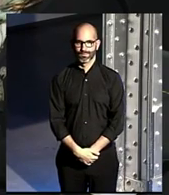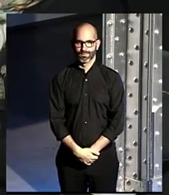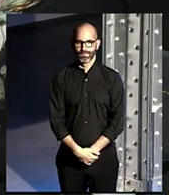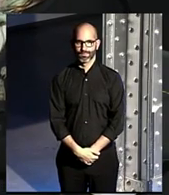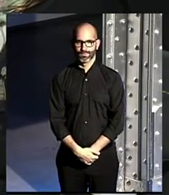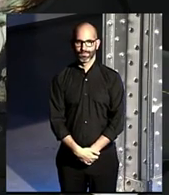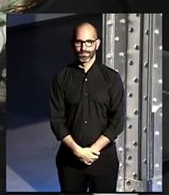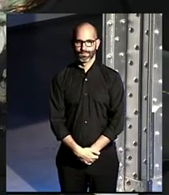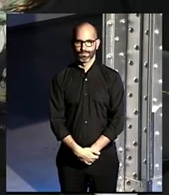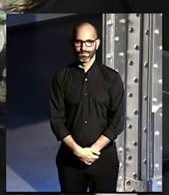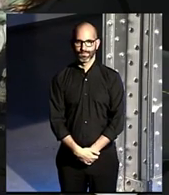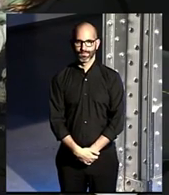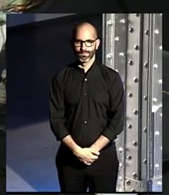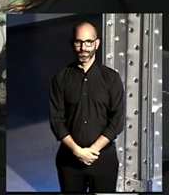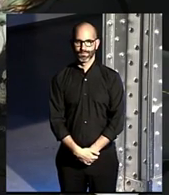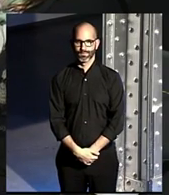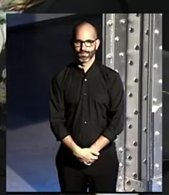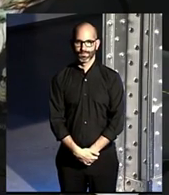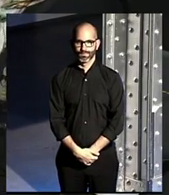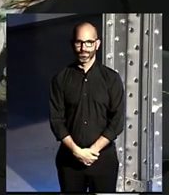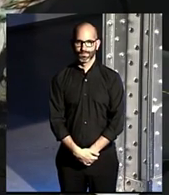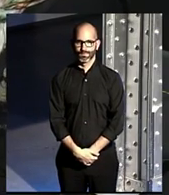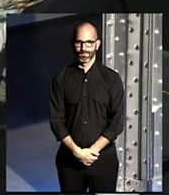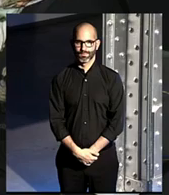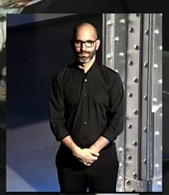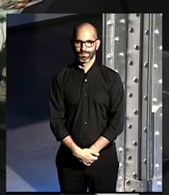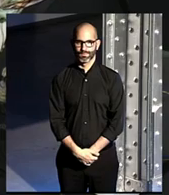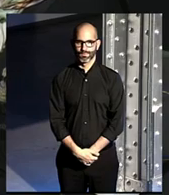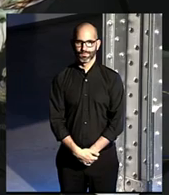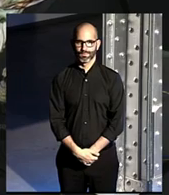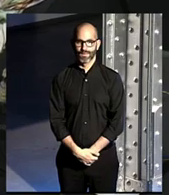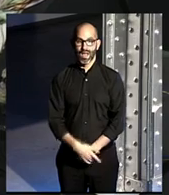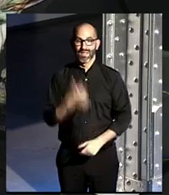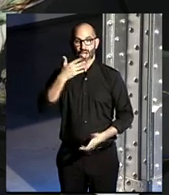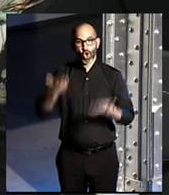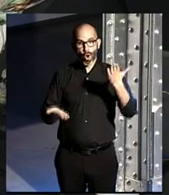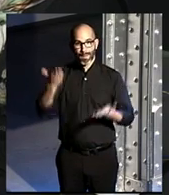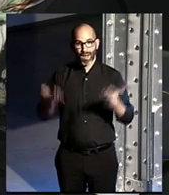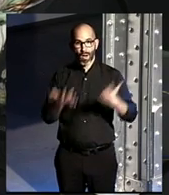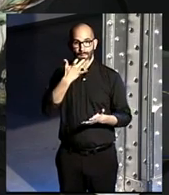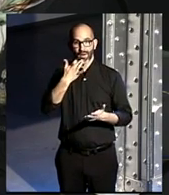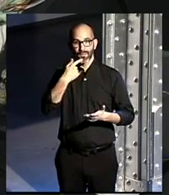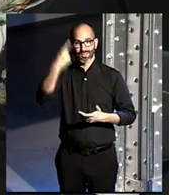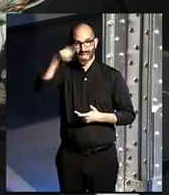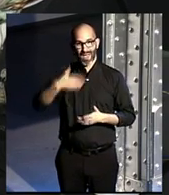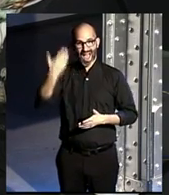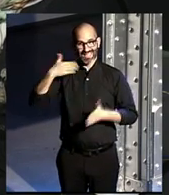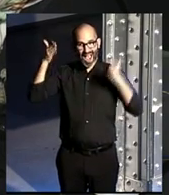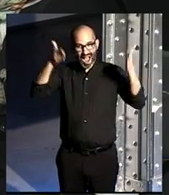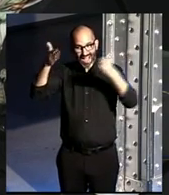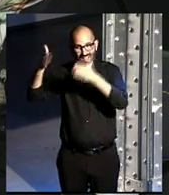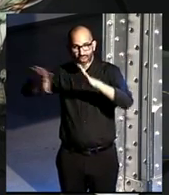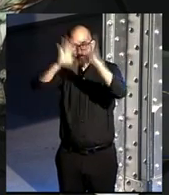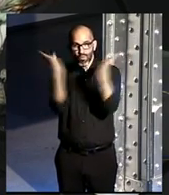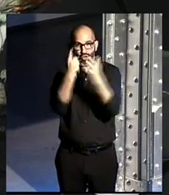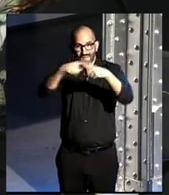to Wells in the English-speaking countries compared with the rest of the world. Comparado con lo que es la atención que se le prestaba en el resto del mundo, en los